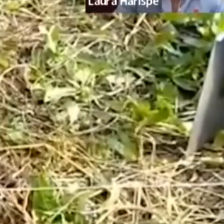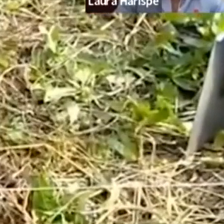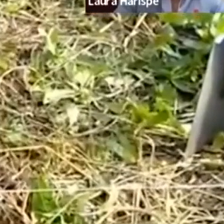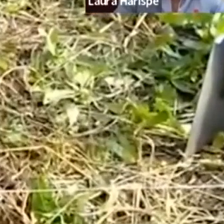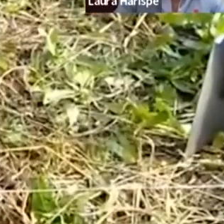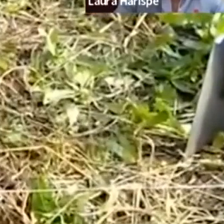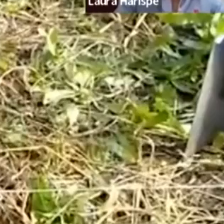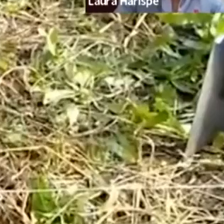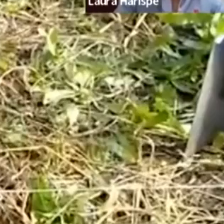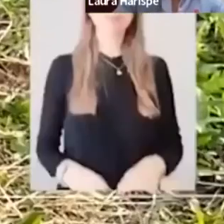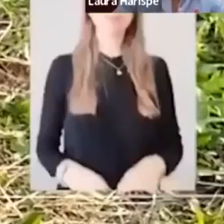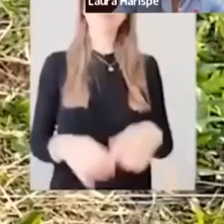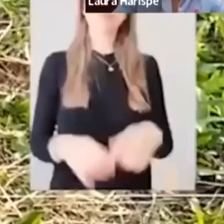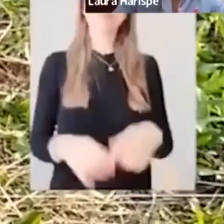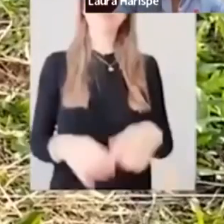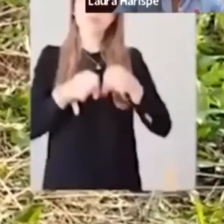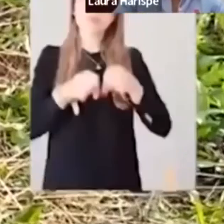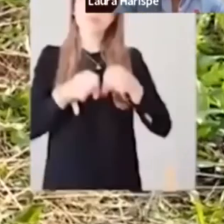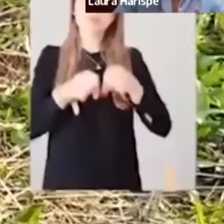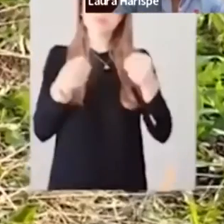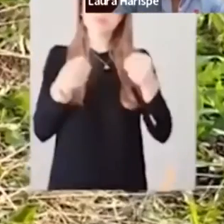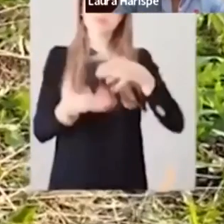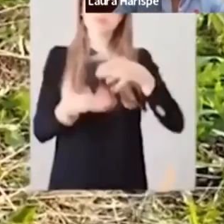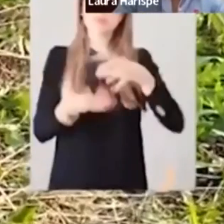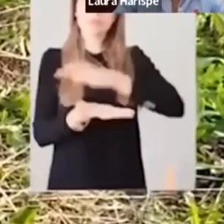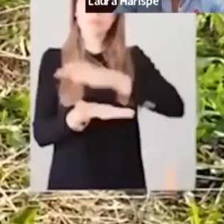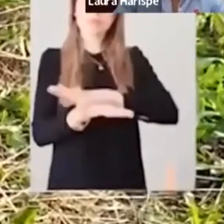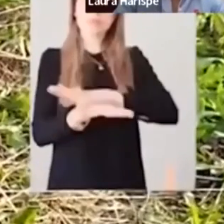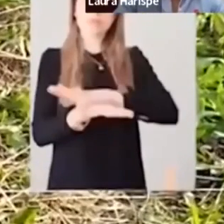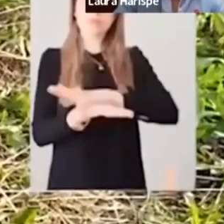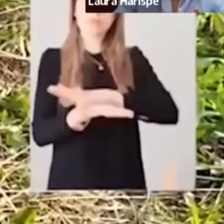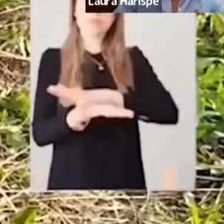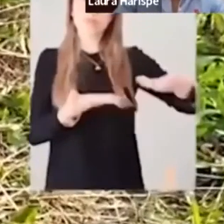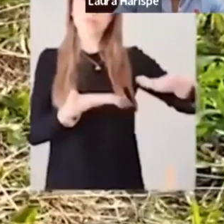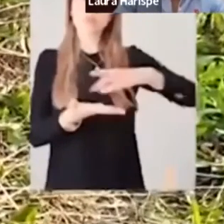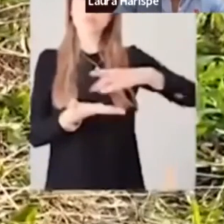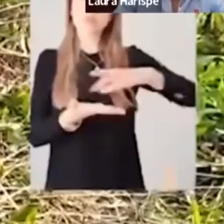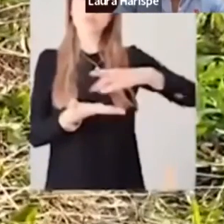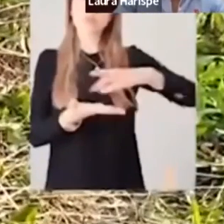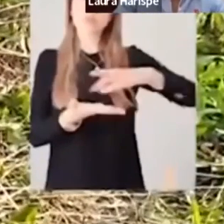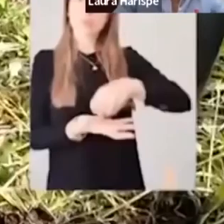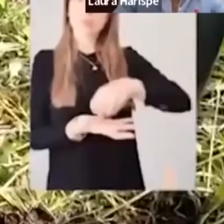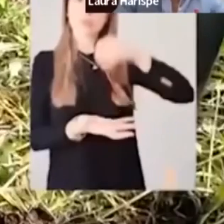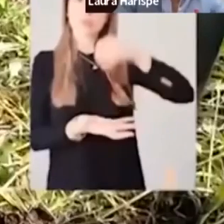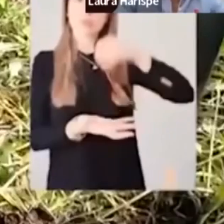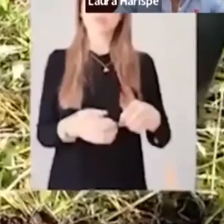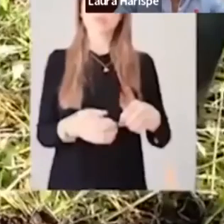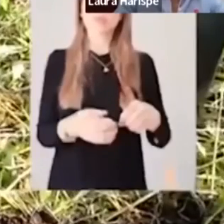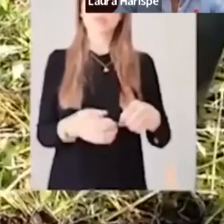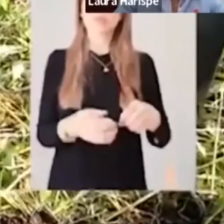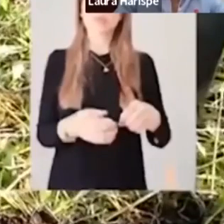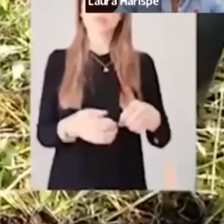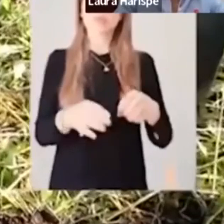Desmenuzamos los panes a mano con azada o sapín y vamos sacando las raíces para ir dejando poco a